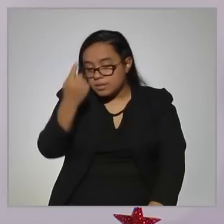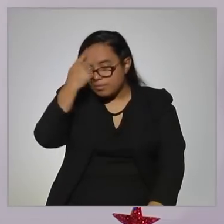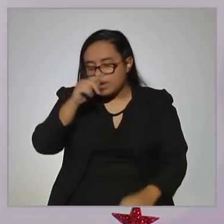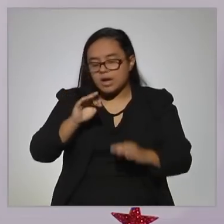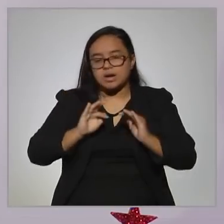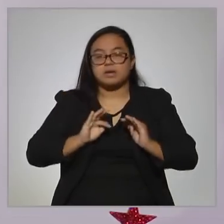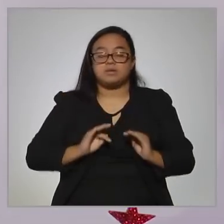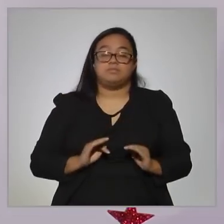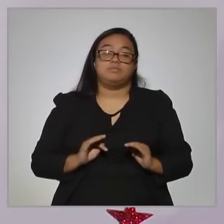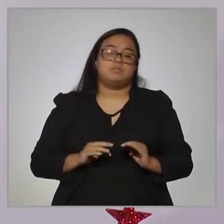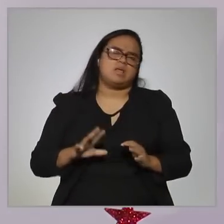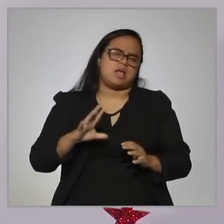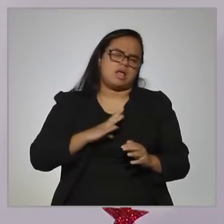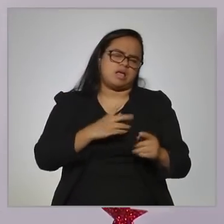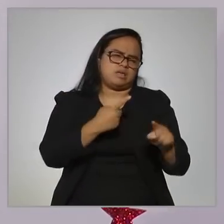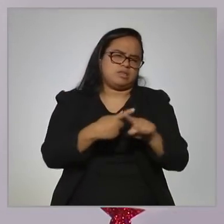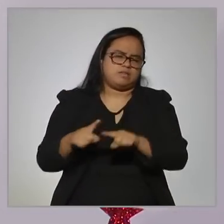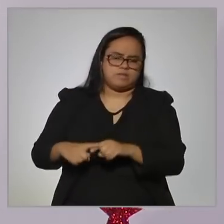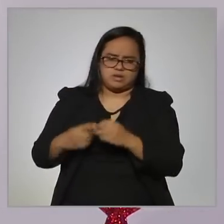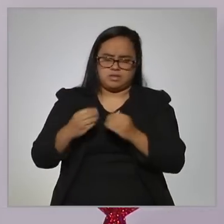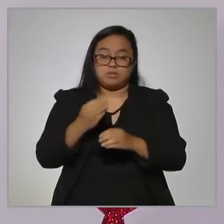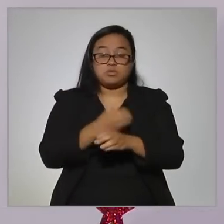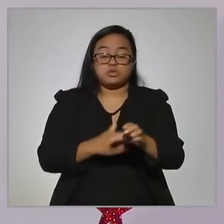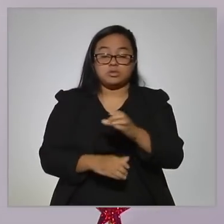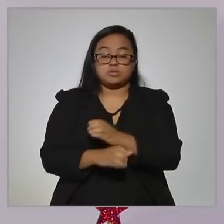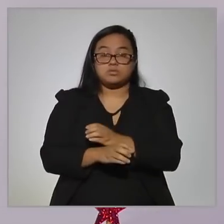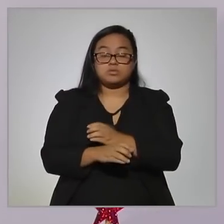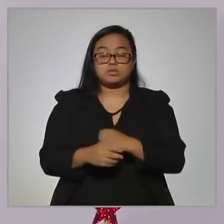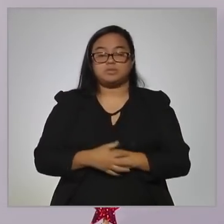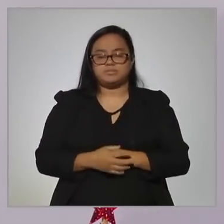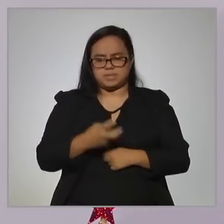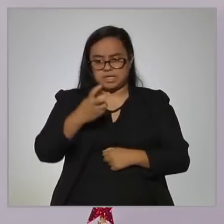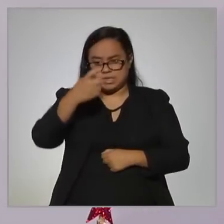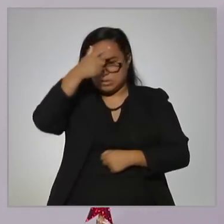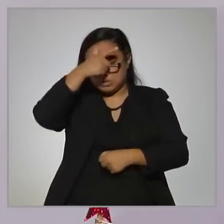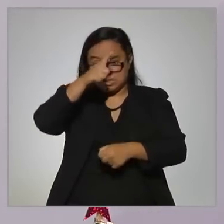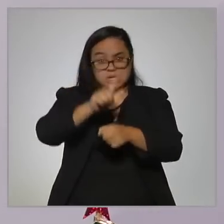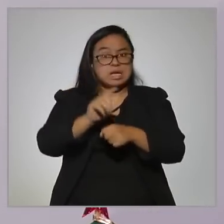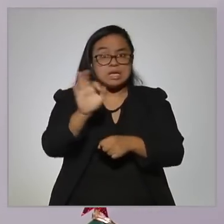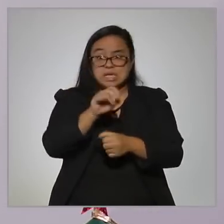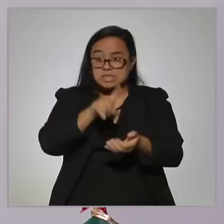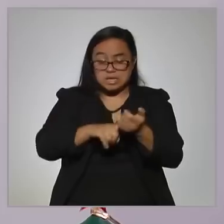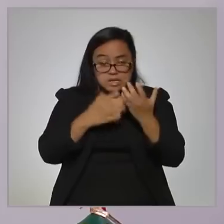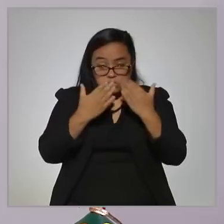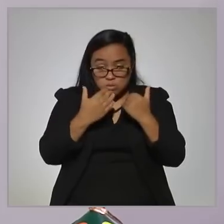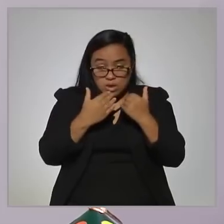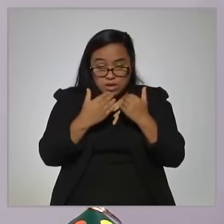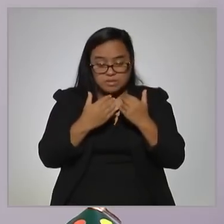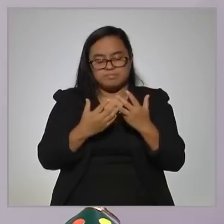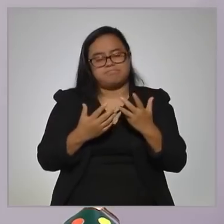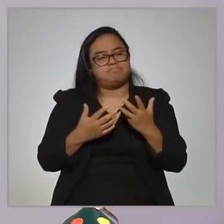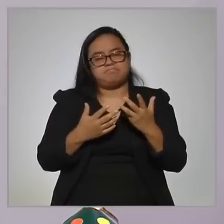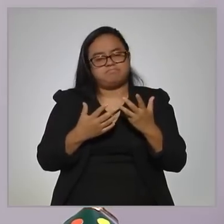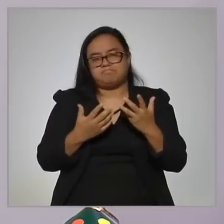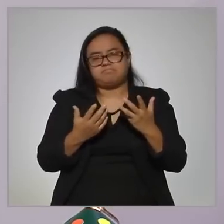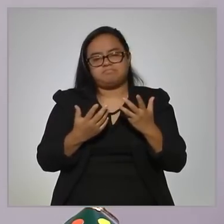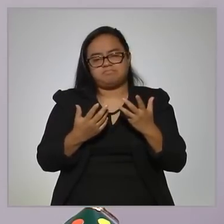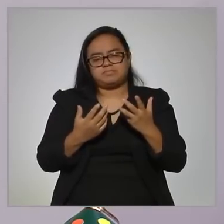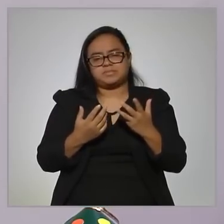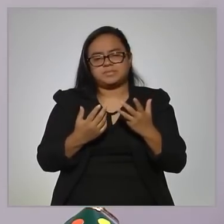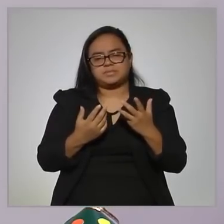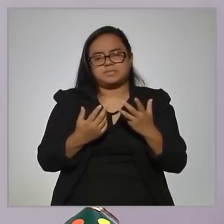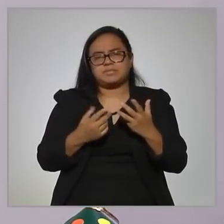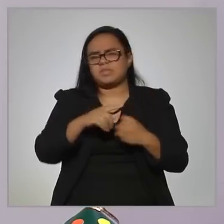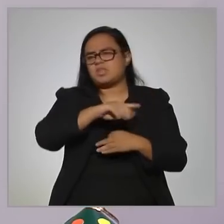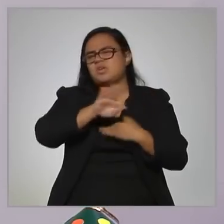que hay muchas posibilidades. Entonces, esa parte espiritual, si no la hay, es cierto, ¿quién no ha